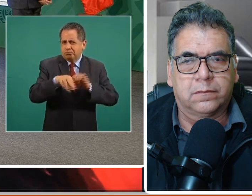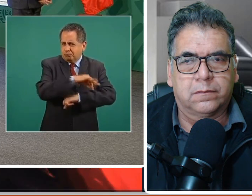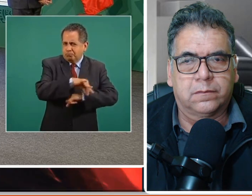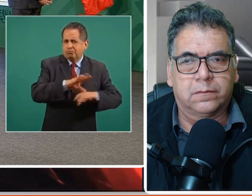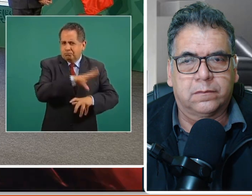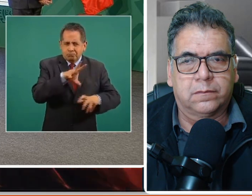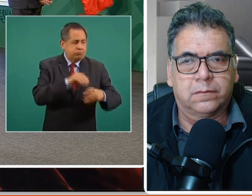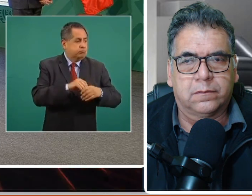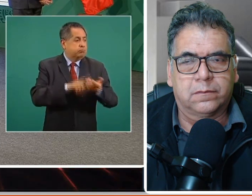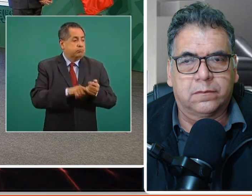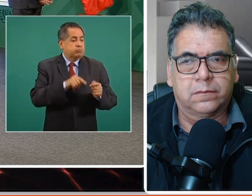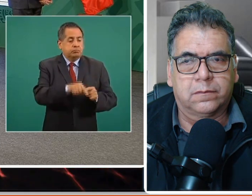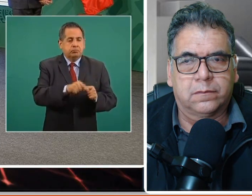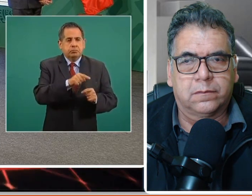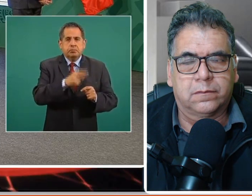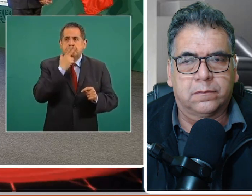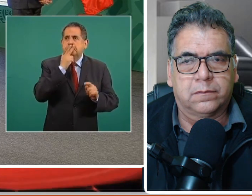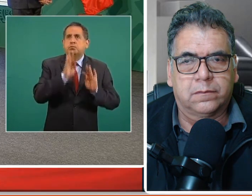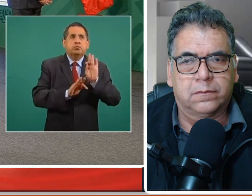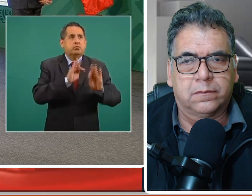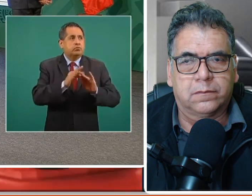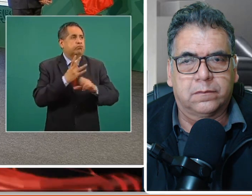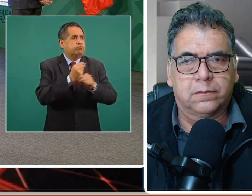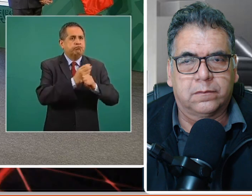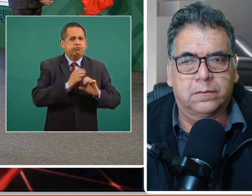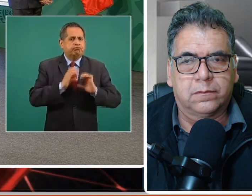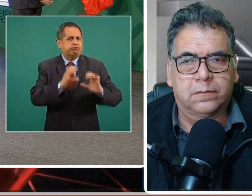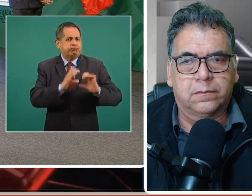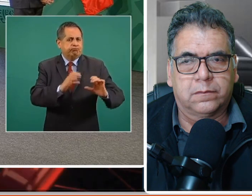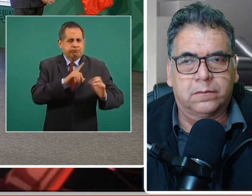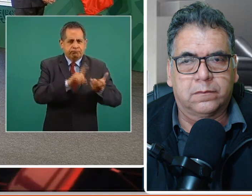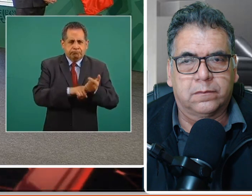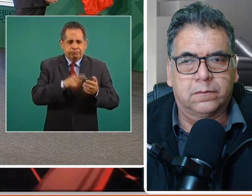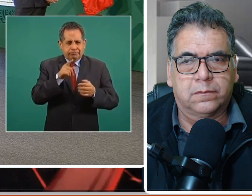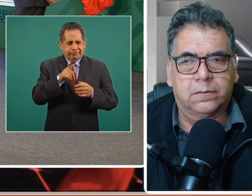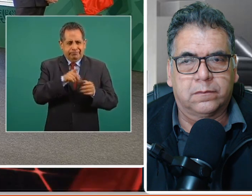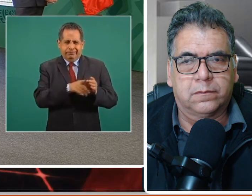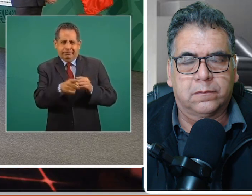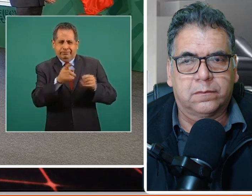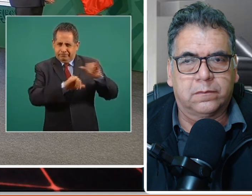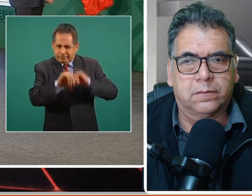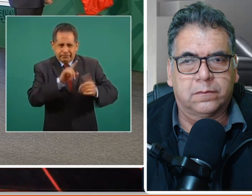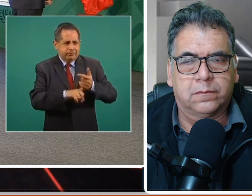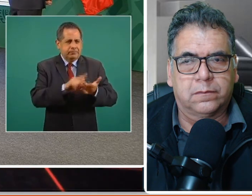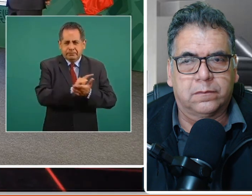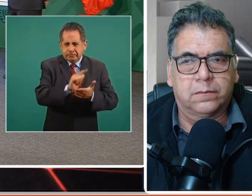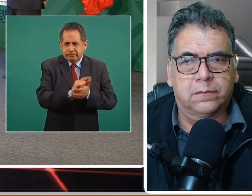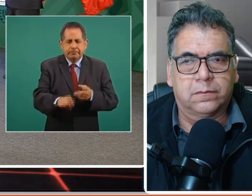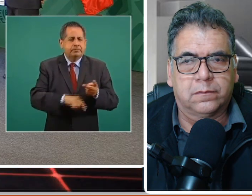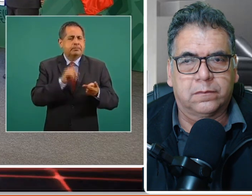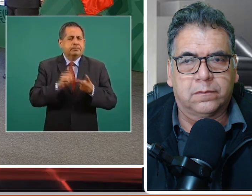pago de la conservación, el mantenimiento de las instalaciones y equipo de laboratorio, la limpieza,